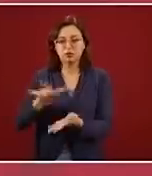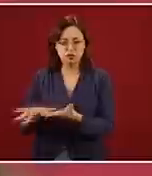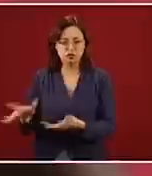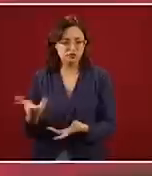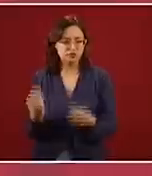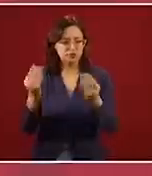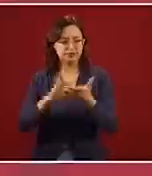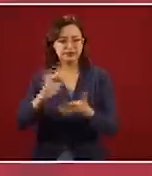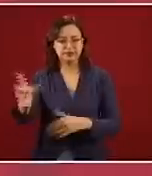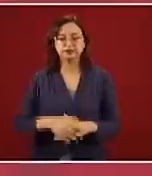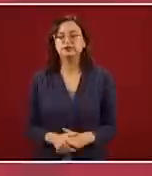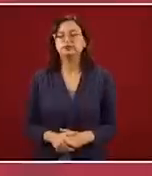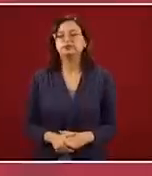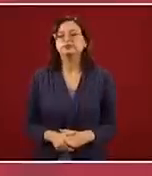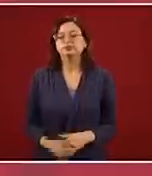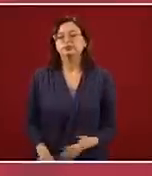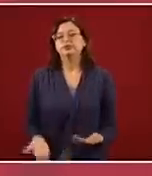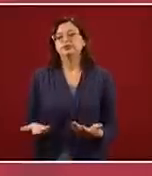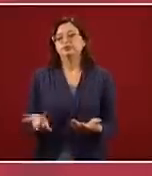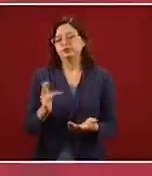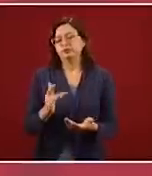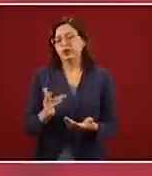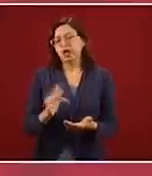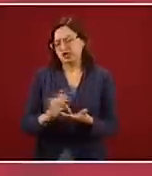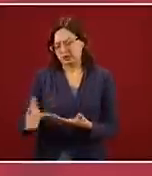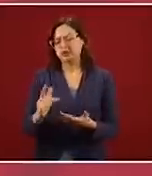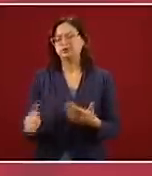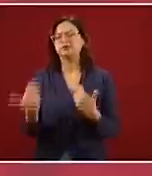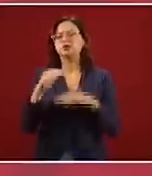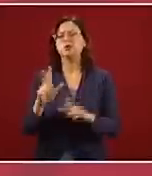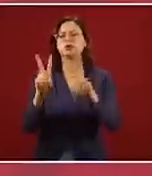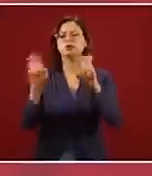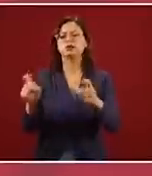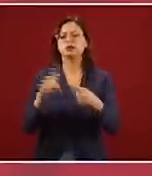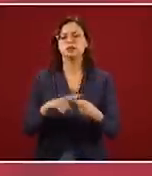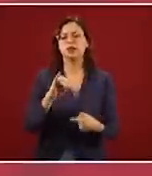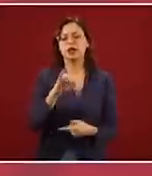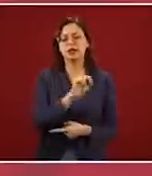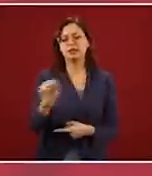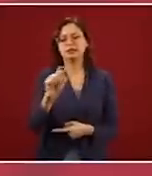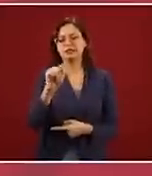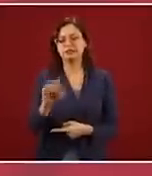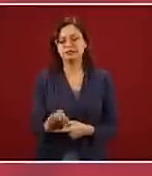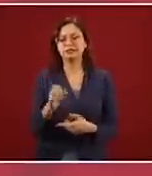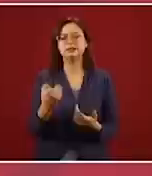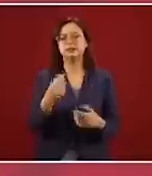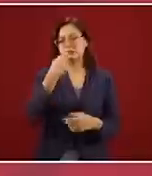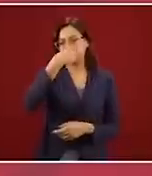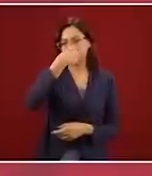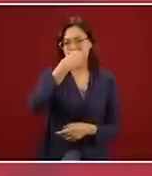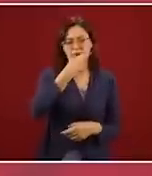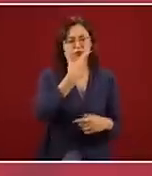medicamentos oncológicos, les comento lo que también hemos estado comentando. El año pasado, cuando identificamos